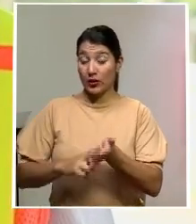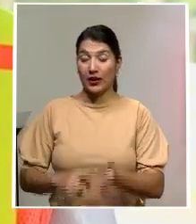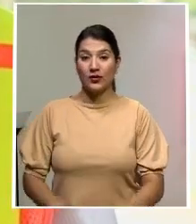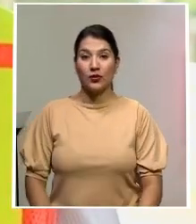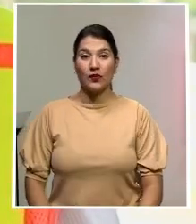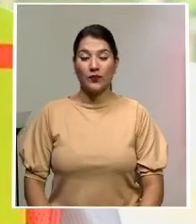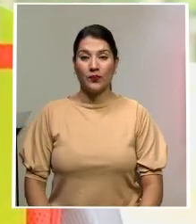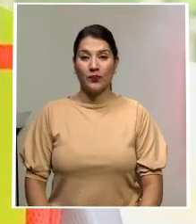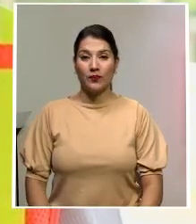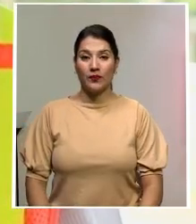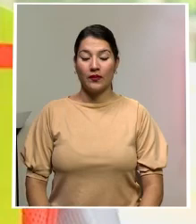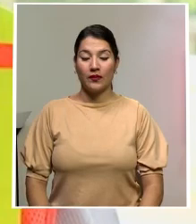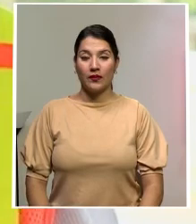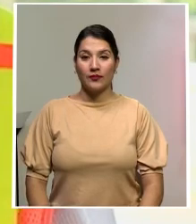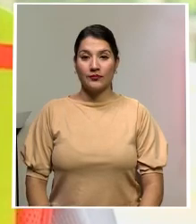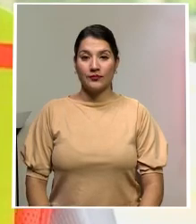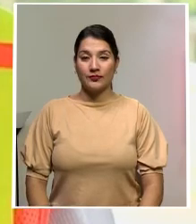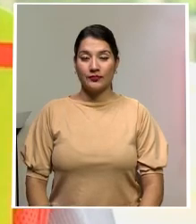No es